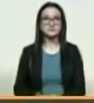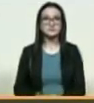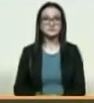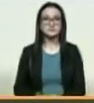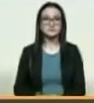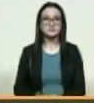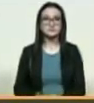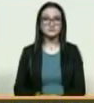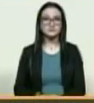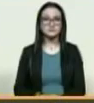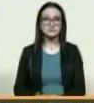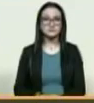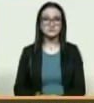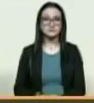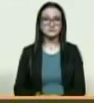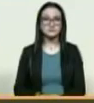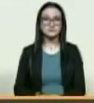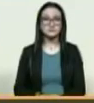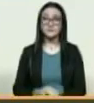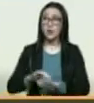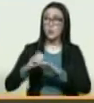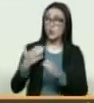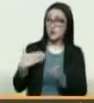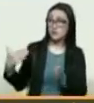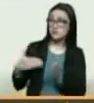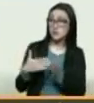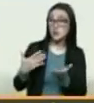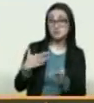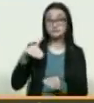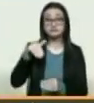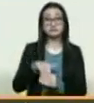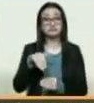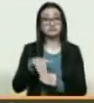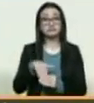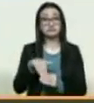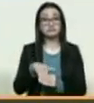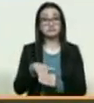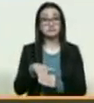El mundo quiere aplicar sanciones, nosotros aplicaremos elecciones.